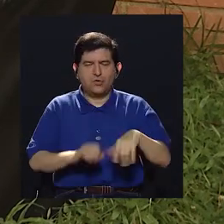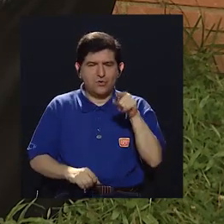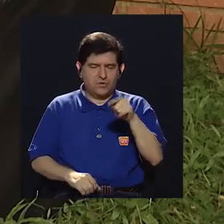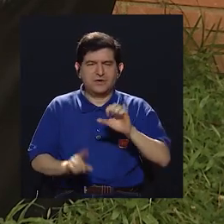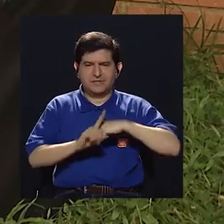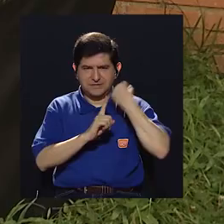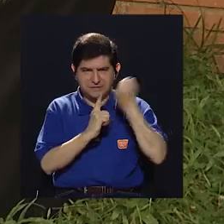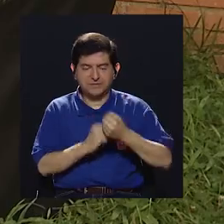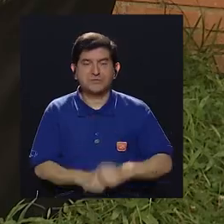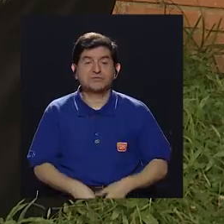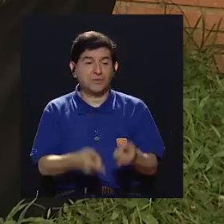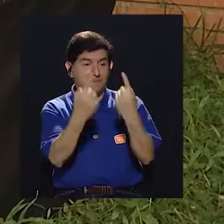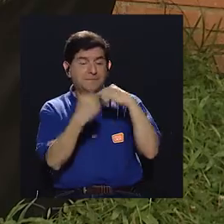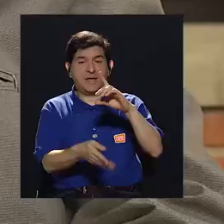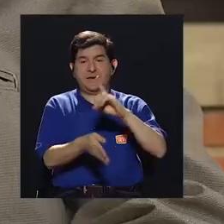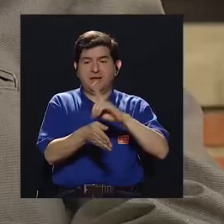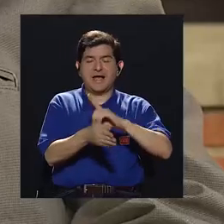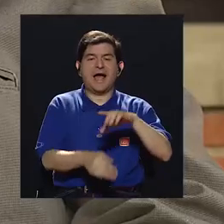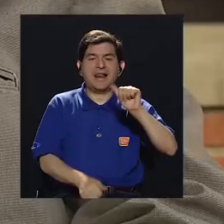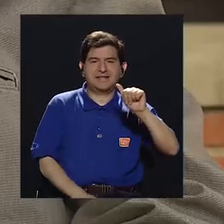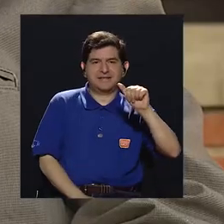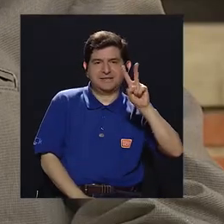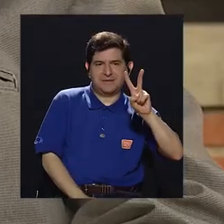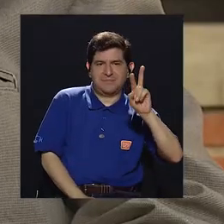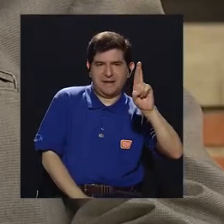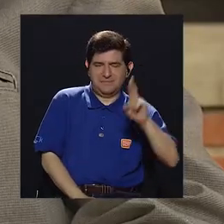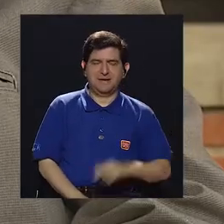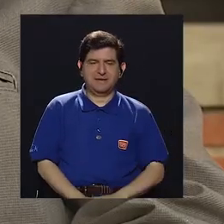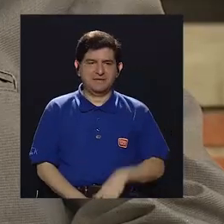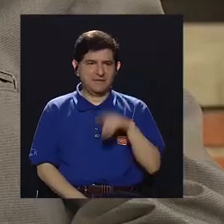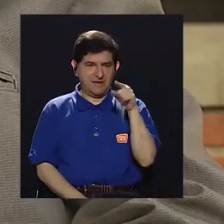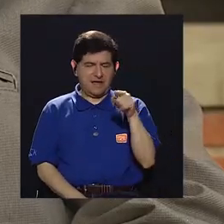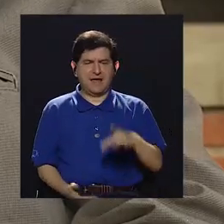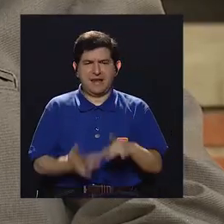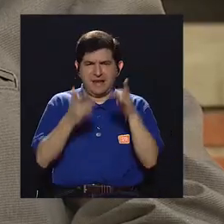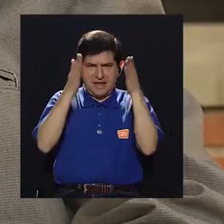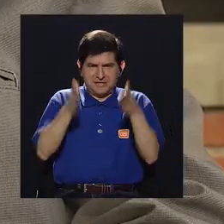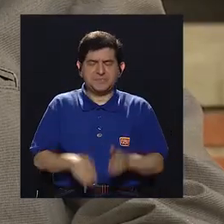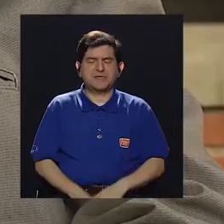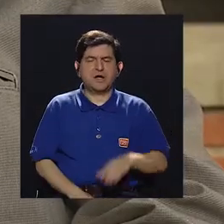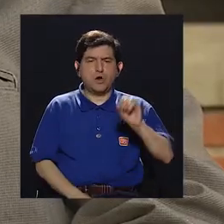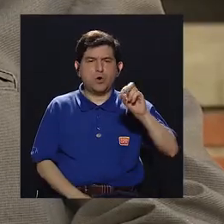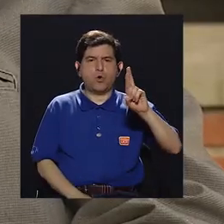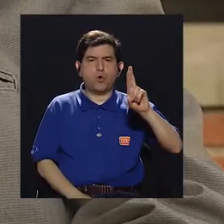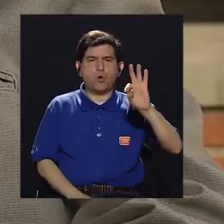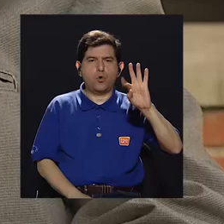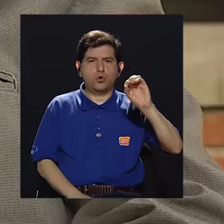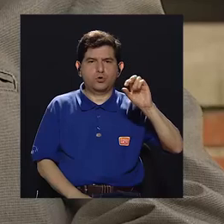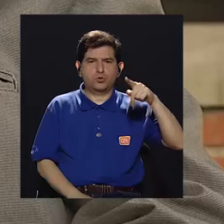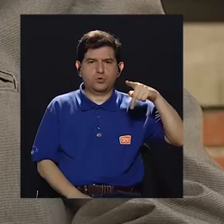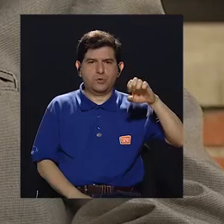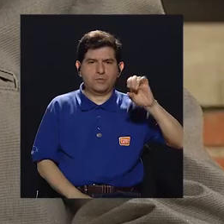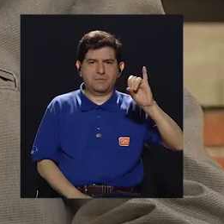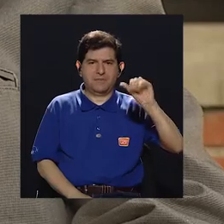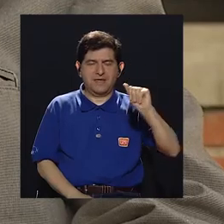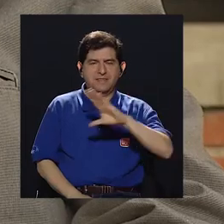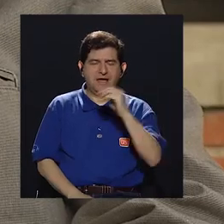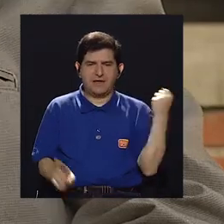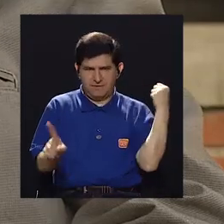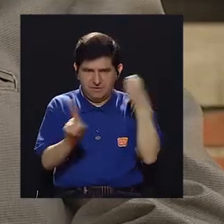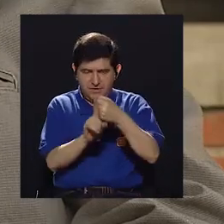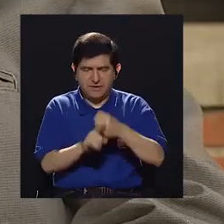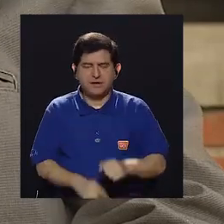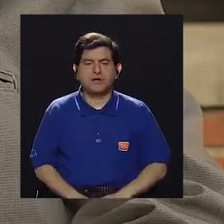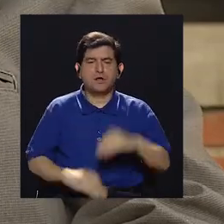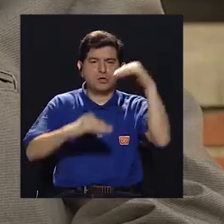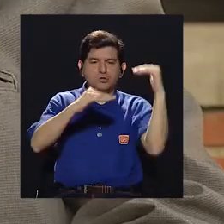lo cual contamos con la grata presencia del doctor Alexander Valverde Retana, quien es especialista en ortopedia y traumatología con